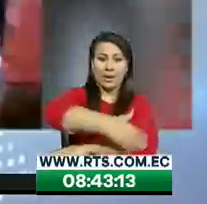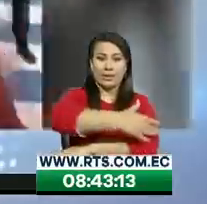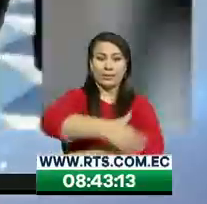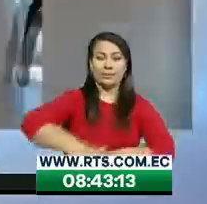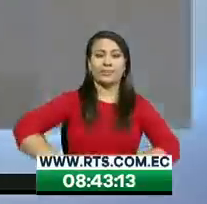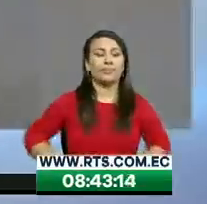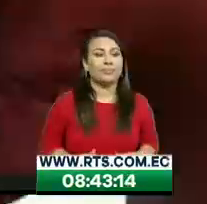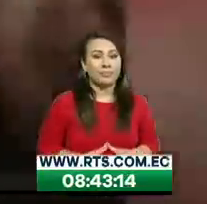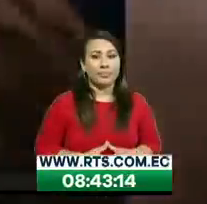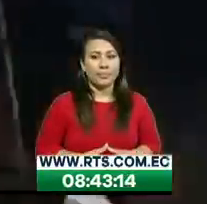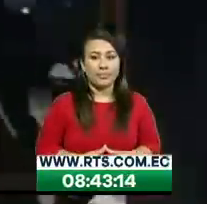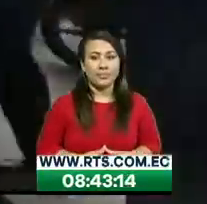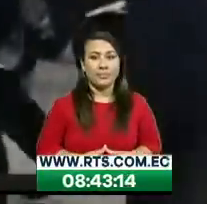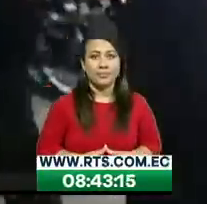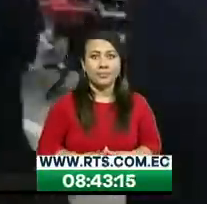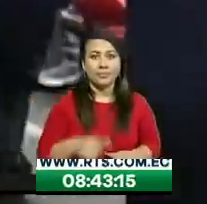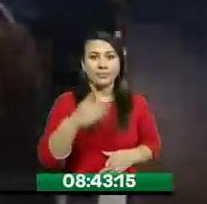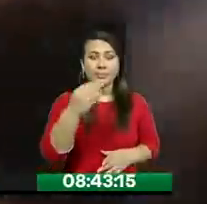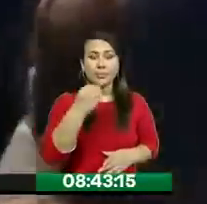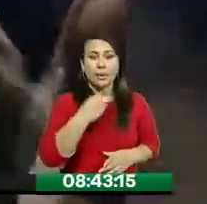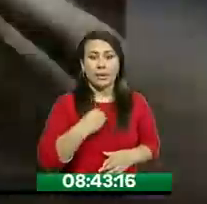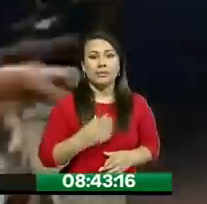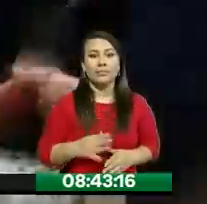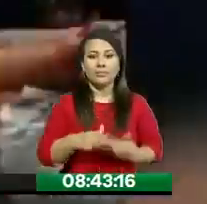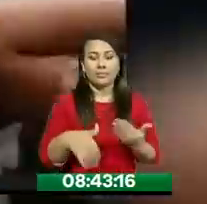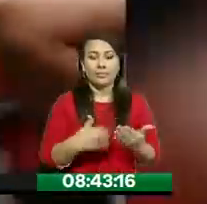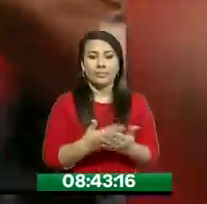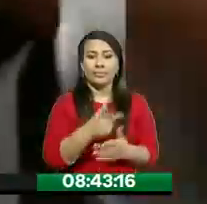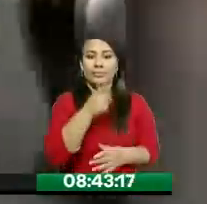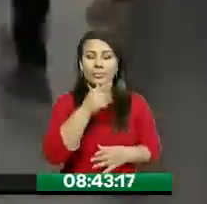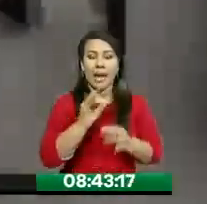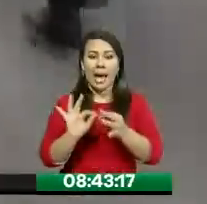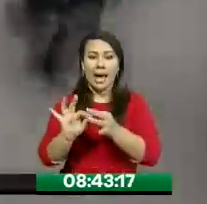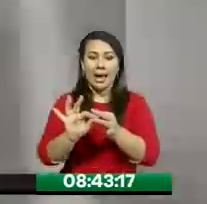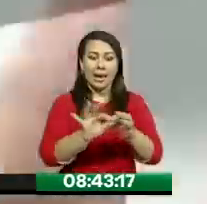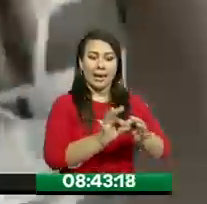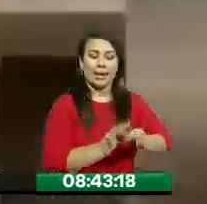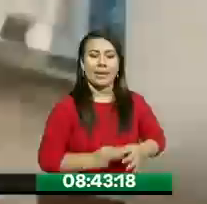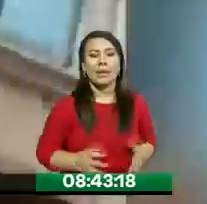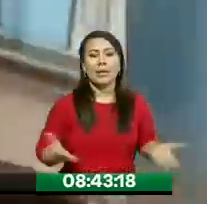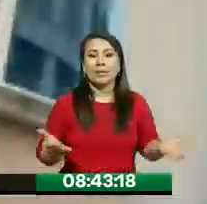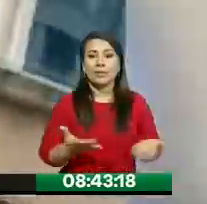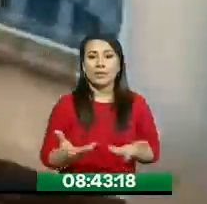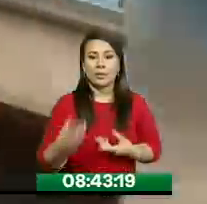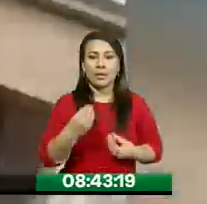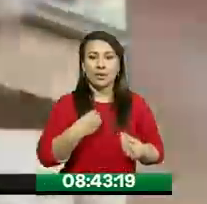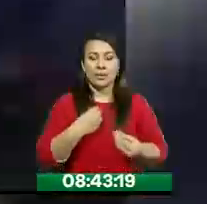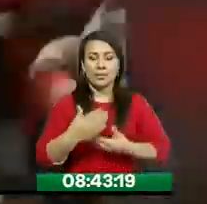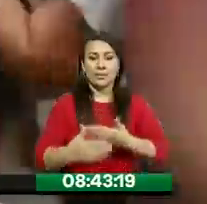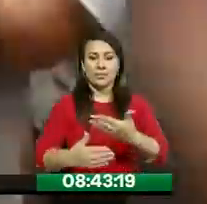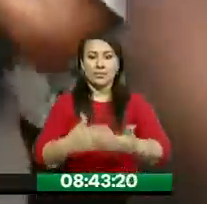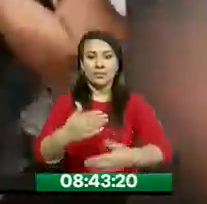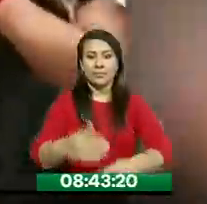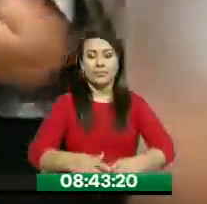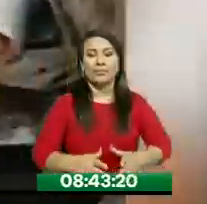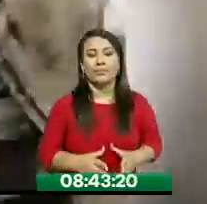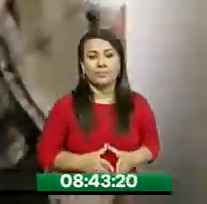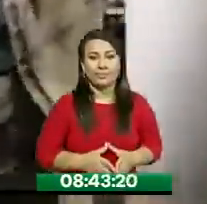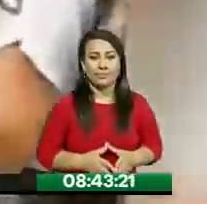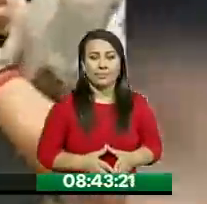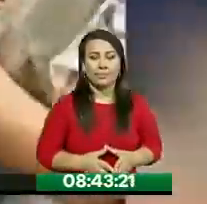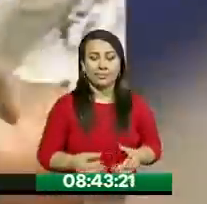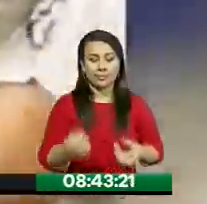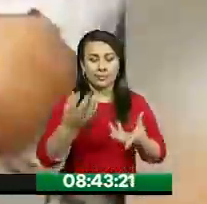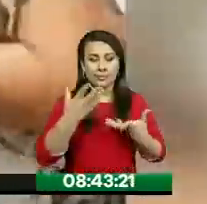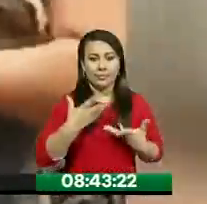están regularmente circulando en la ciudad de Guayaquil. En cualquier momento vamos a volver a estar contigo enlazándonos y contactándonos, mi querido Charlie, te mando un abrazo.